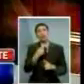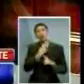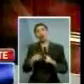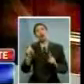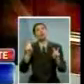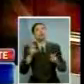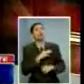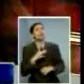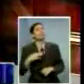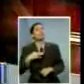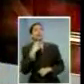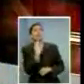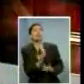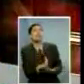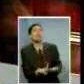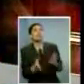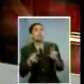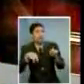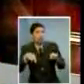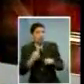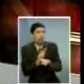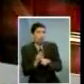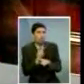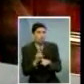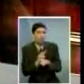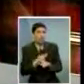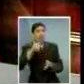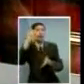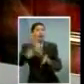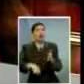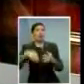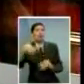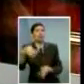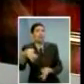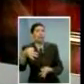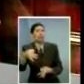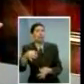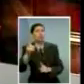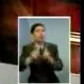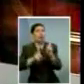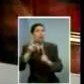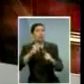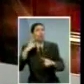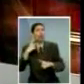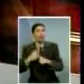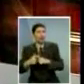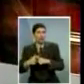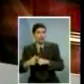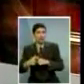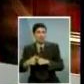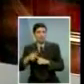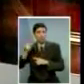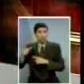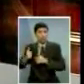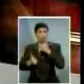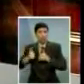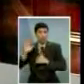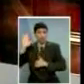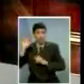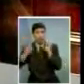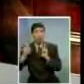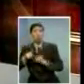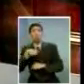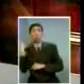teníamos pendiente para conversar en esta ocasión, el de las contrataciones que se hicieron de algunos ex candidatos que luego de las derrotas sufridas en las